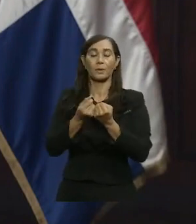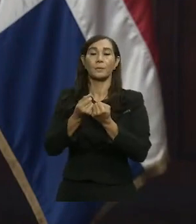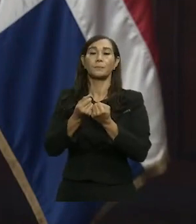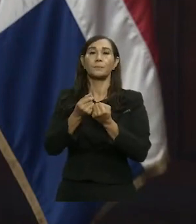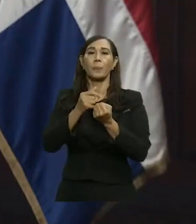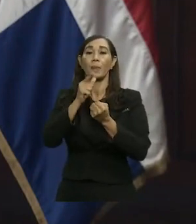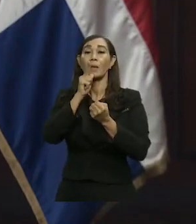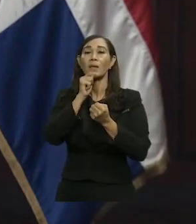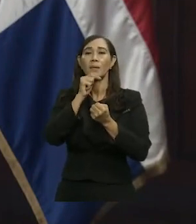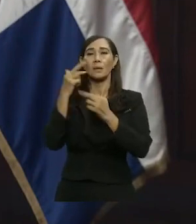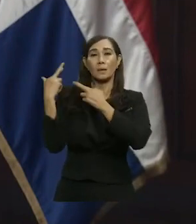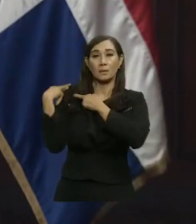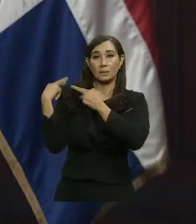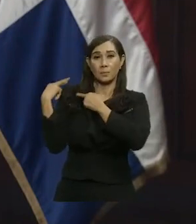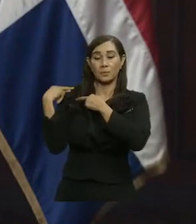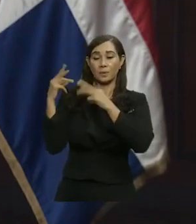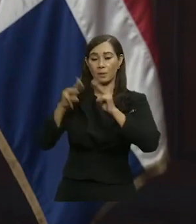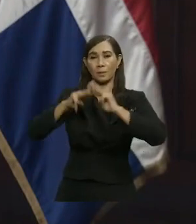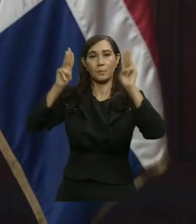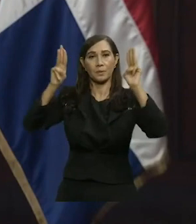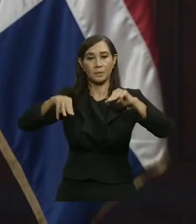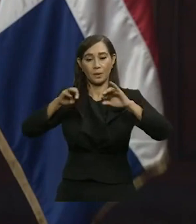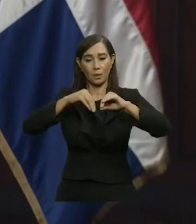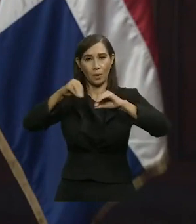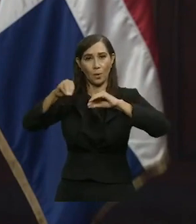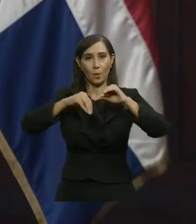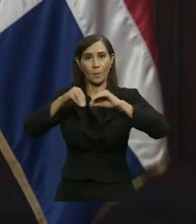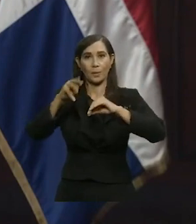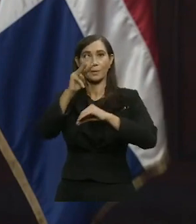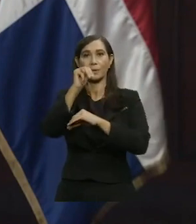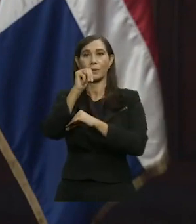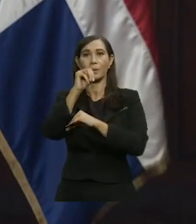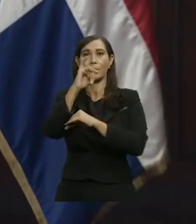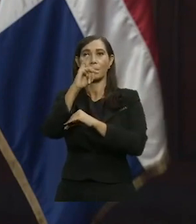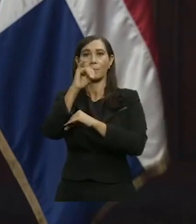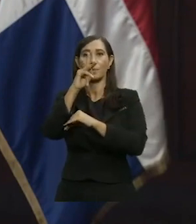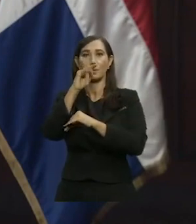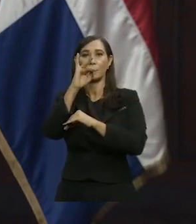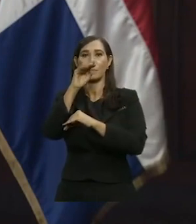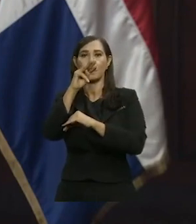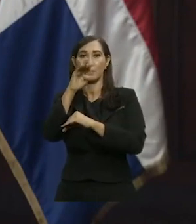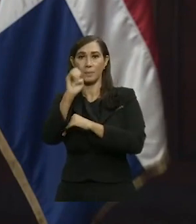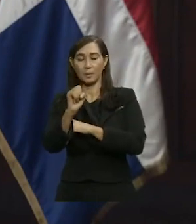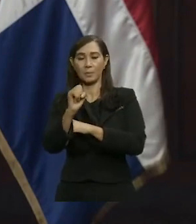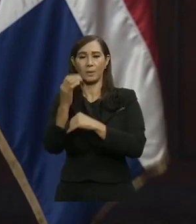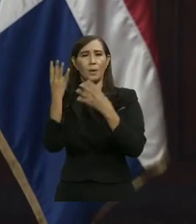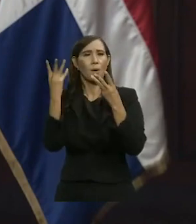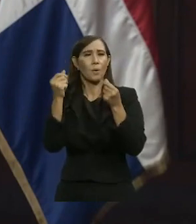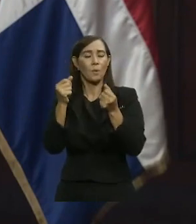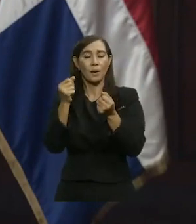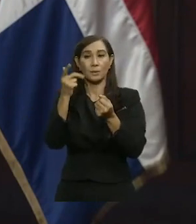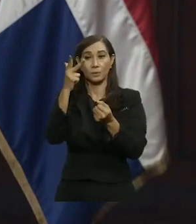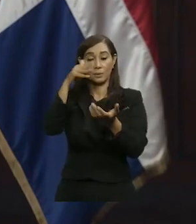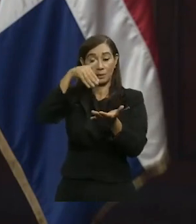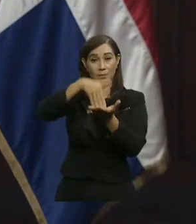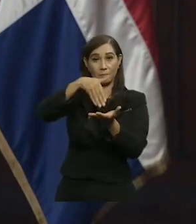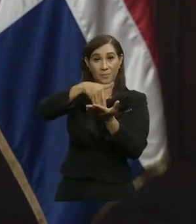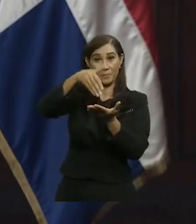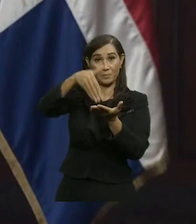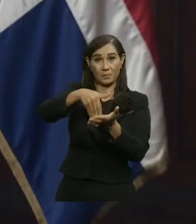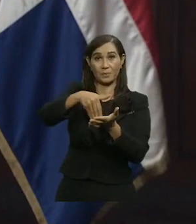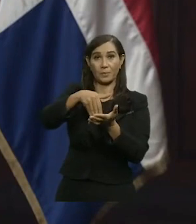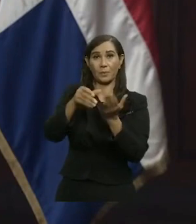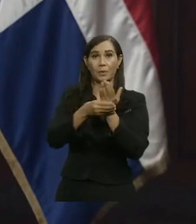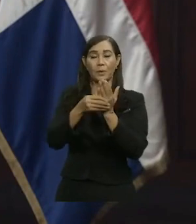responsabilidad del Ministerio de Industria, Comercio y MIPYMES, implicaría hasta 3 mil millones de pesos y se implementaría con la intención expresa